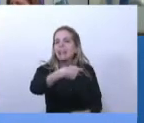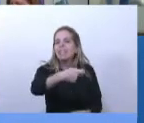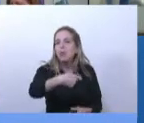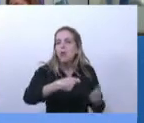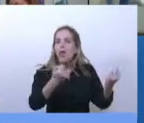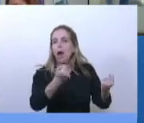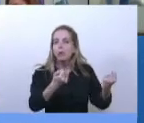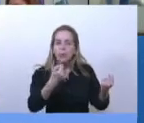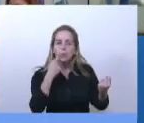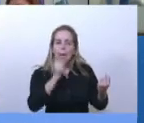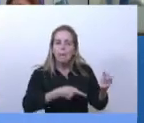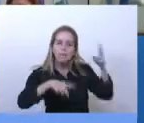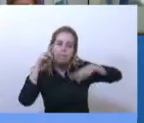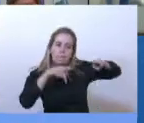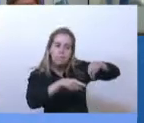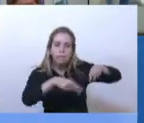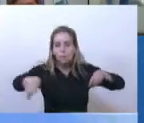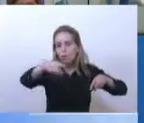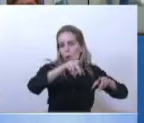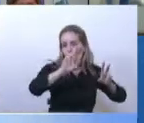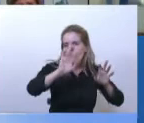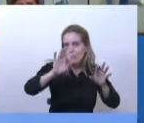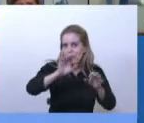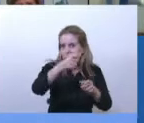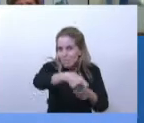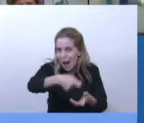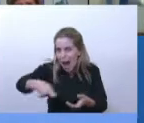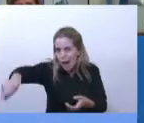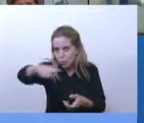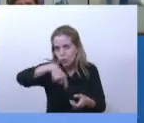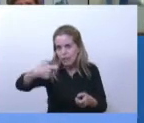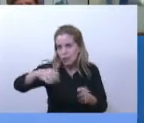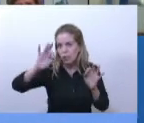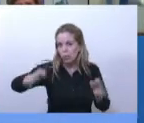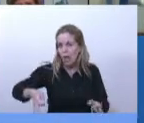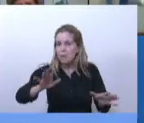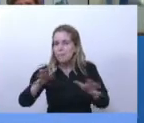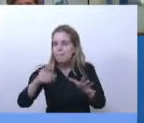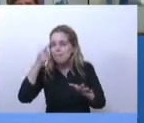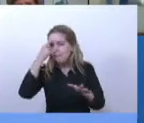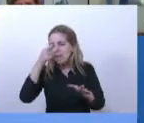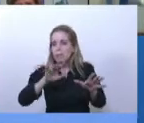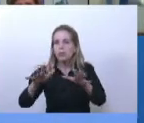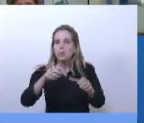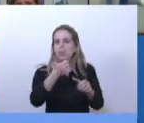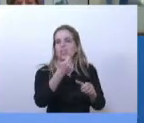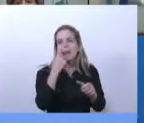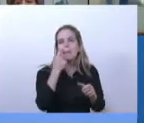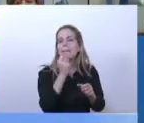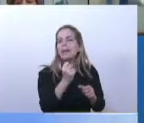datos todos ustedes pagan seguros así que ese dato lo tienen bien en la cabeza suponiendo que es seis mil pesos de